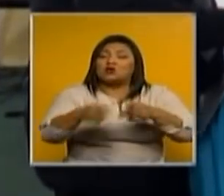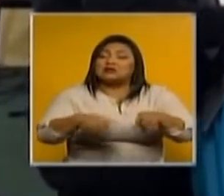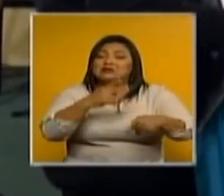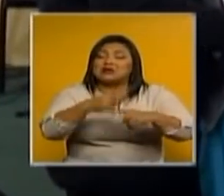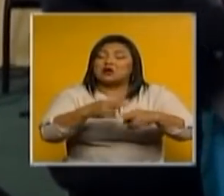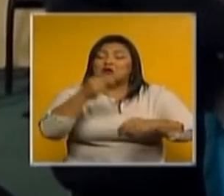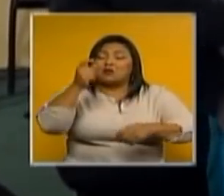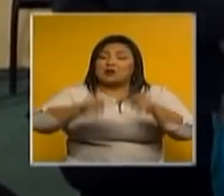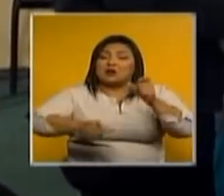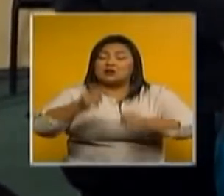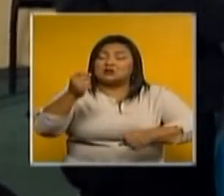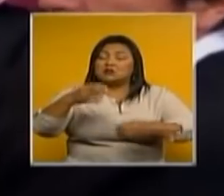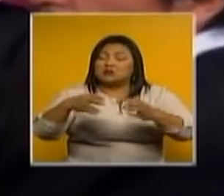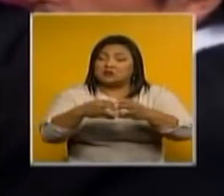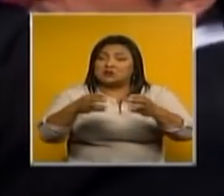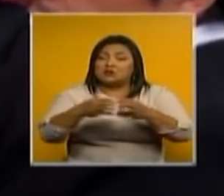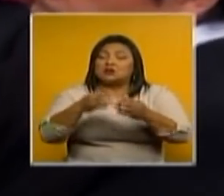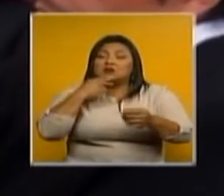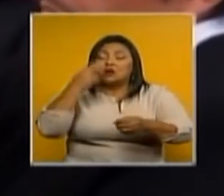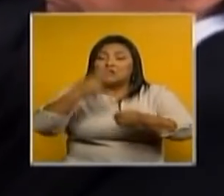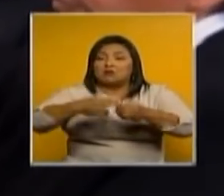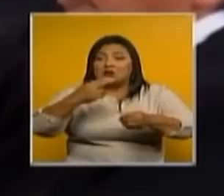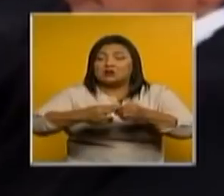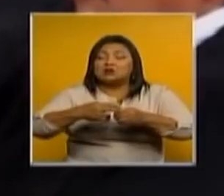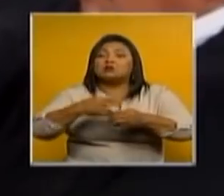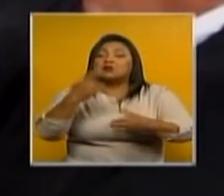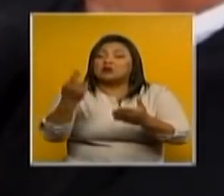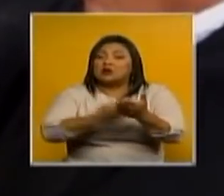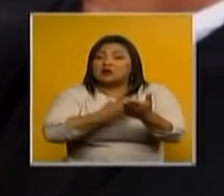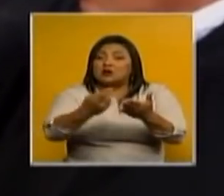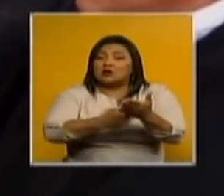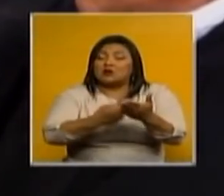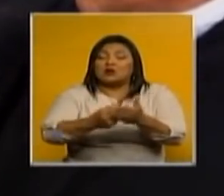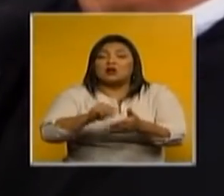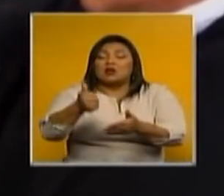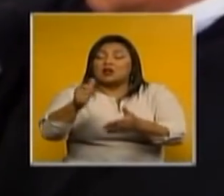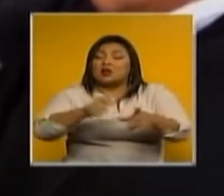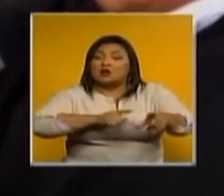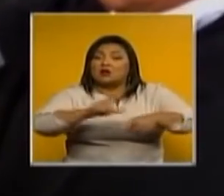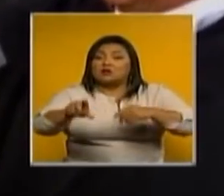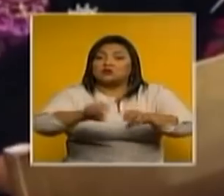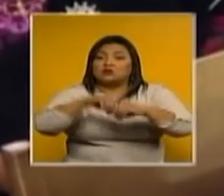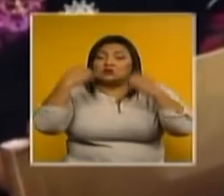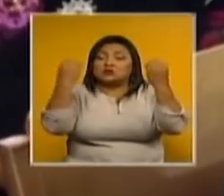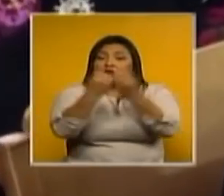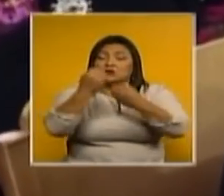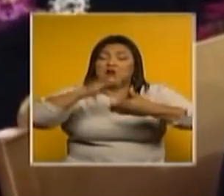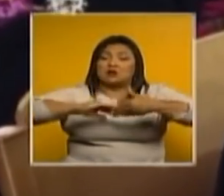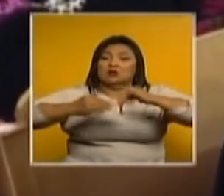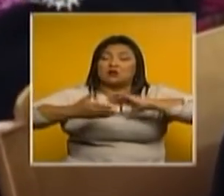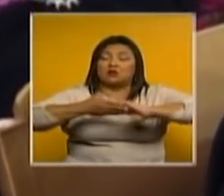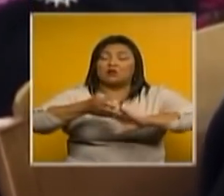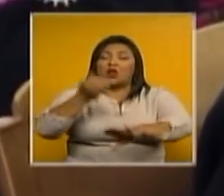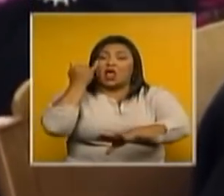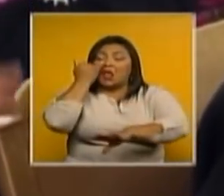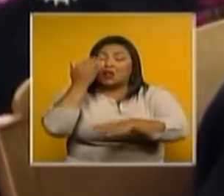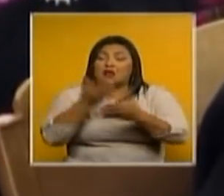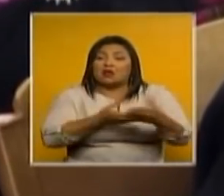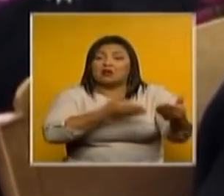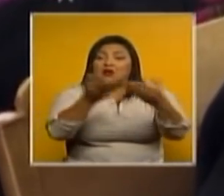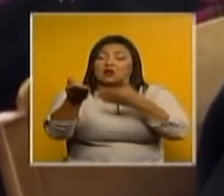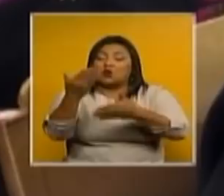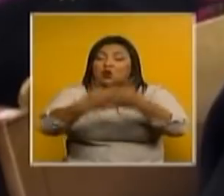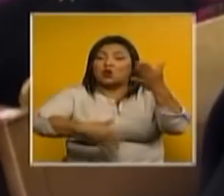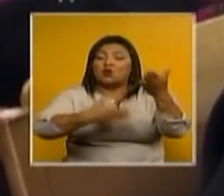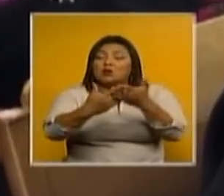y Control Social Transitorio participó de una sesión. Allí sectores sociales, pero sobre todo la comunidad indígena, entregó documentación del